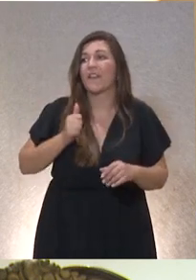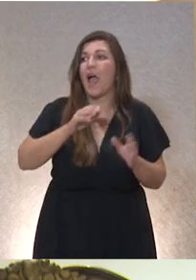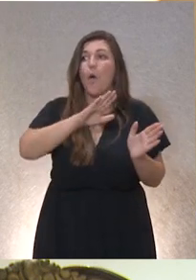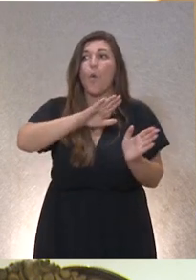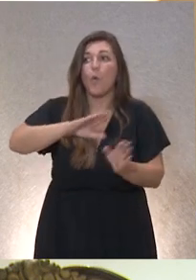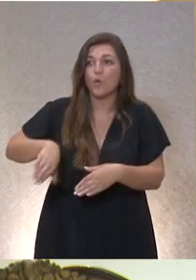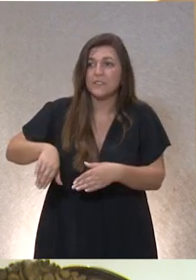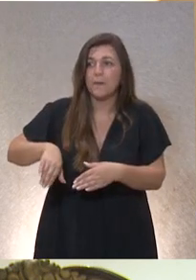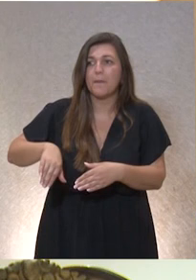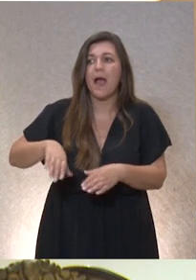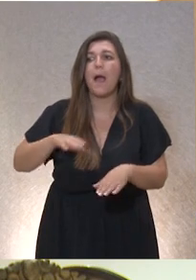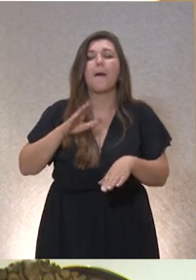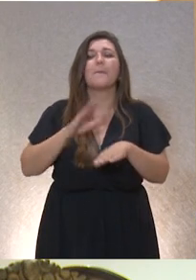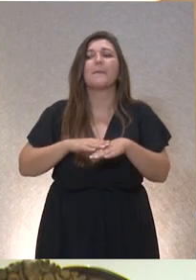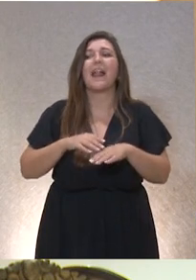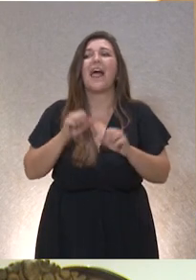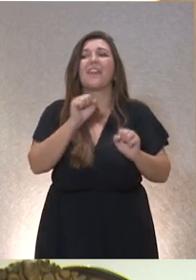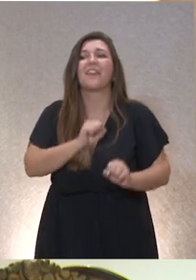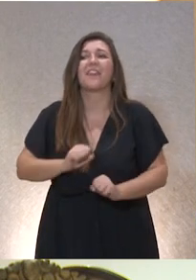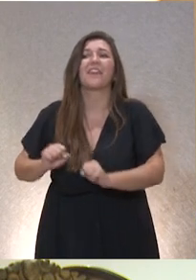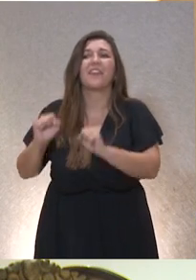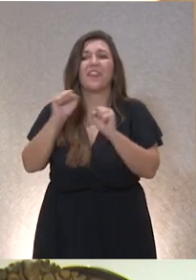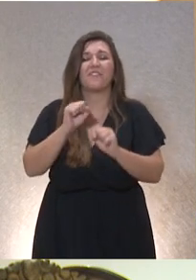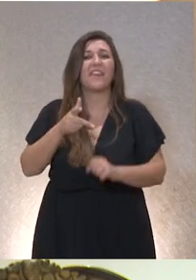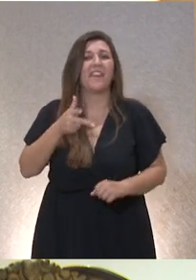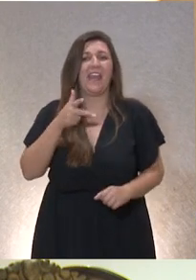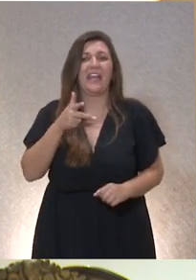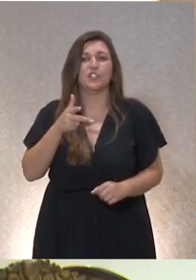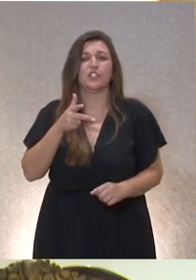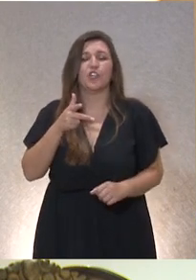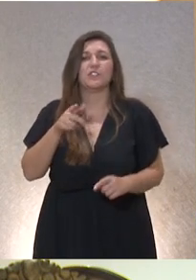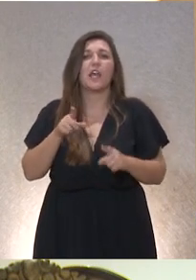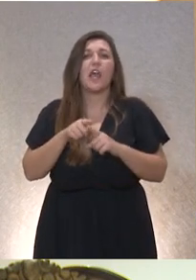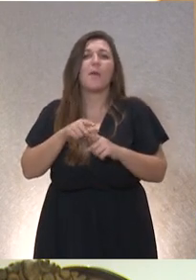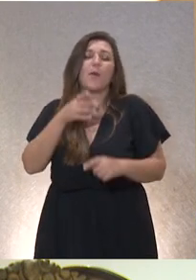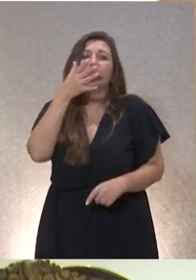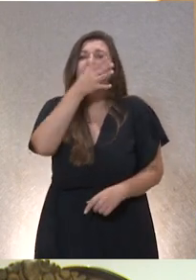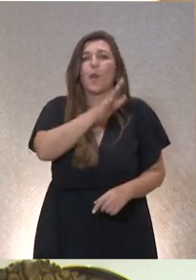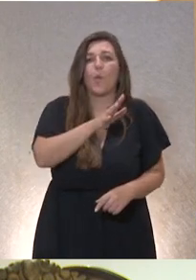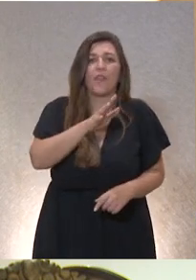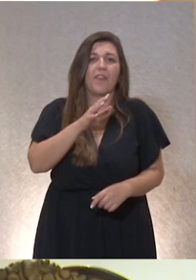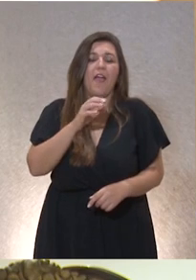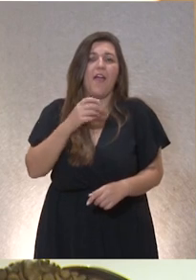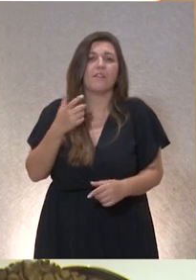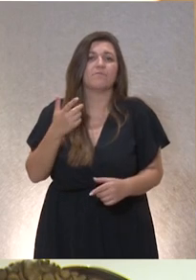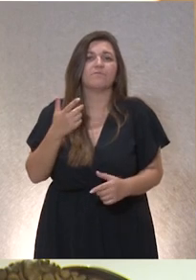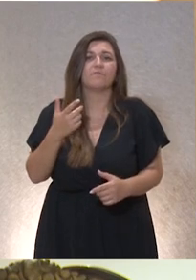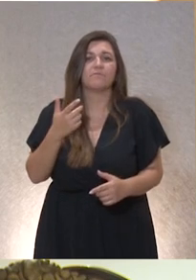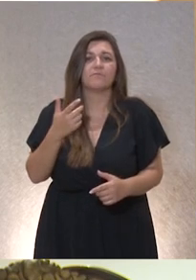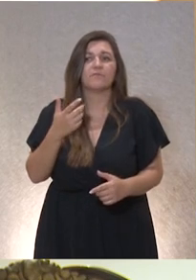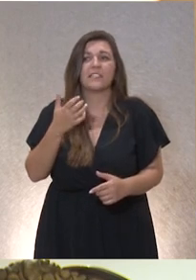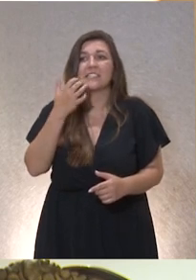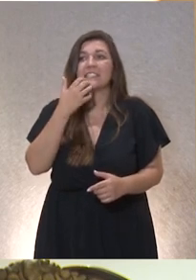que tiene el ciudadano para defender sus derechos y denunciar abusos porque las personas o grupos con problemas que no encuentran